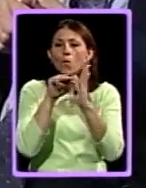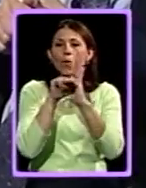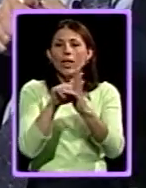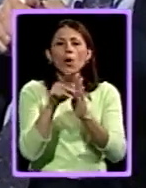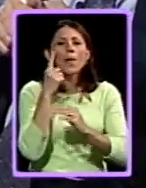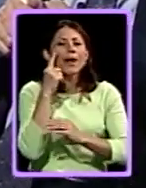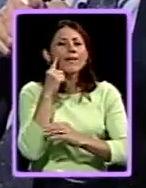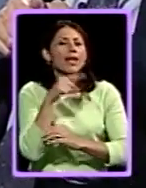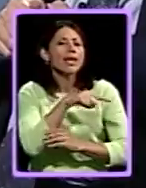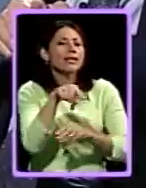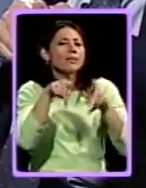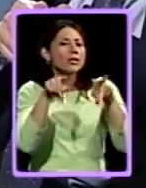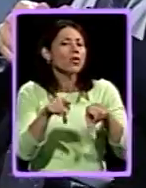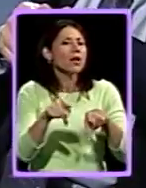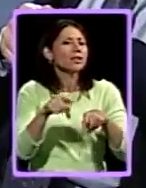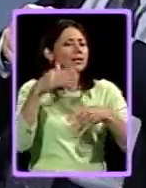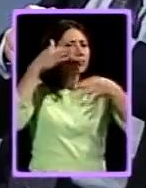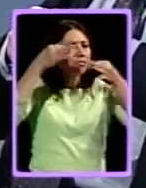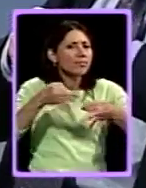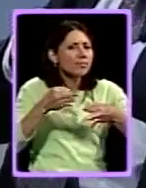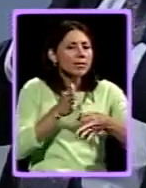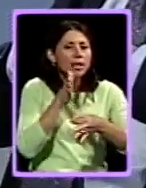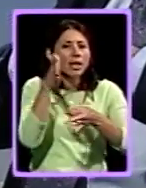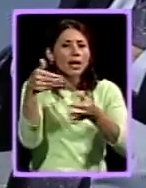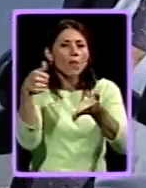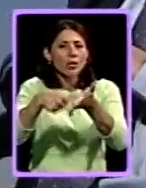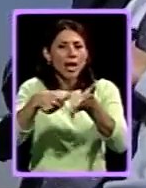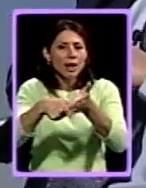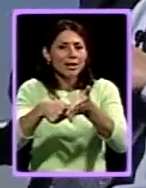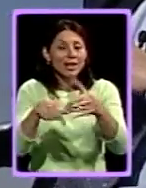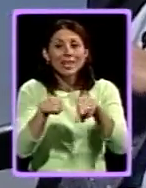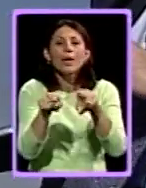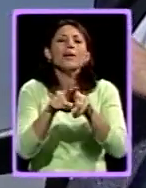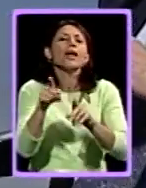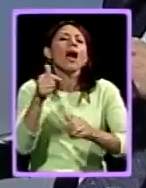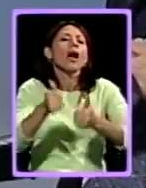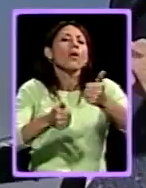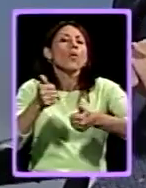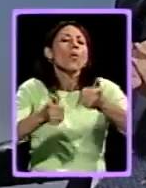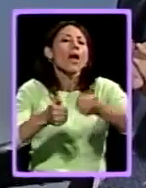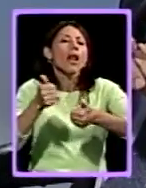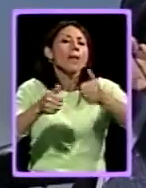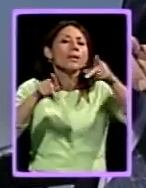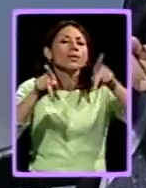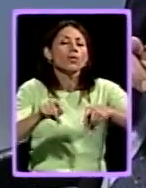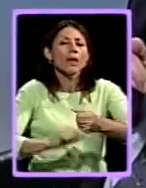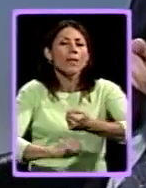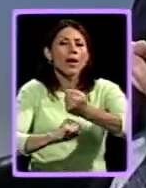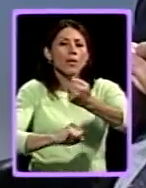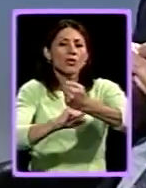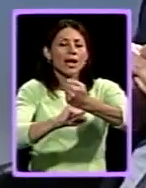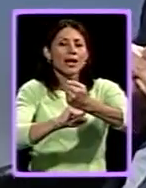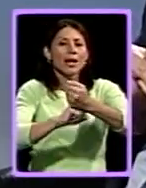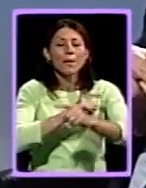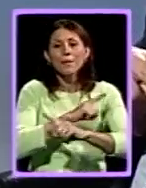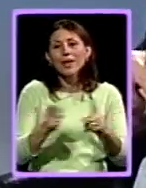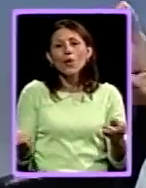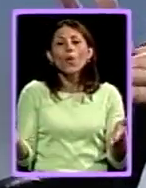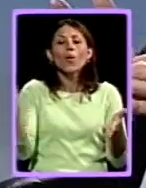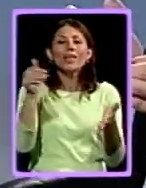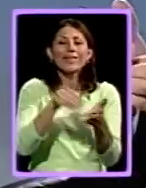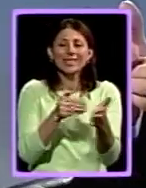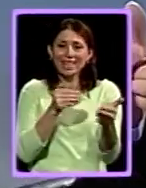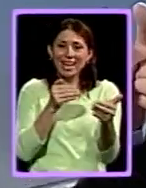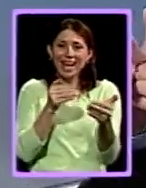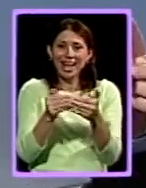estaban de ir a votar e incluso, bueno, de cuál candidato iban a apoyar. Pero de nuevo, había casi la mitad de las